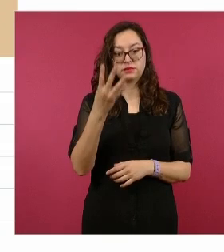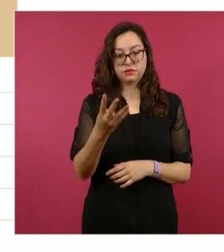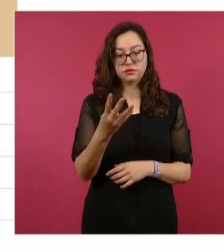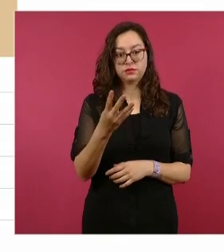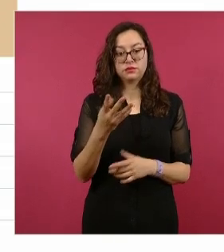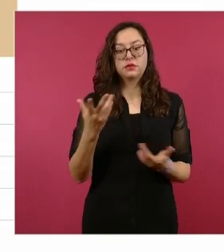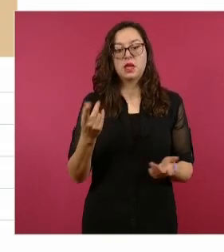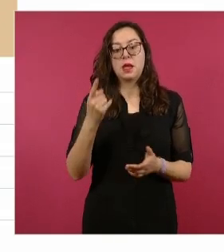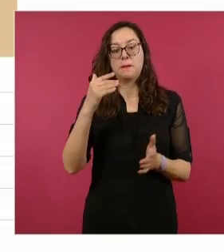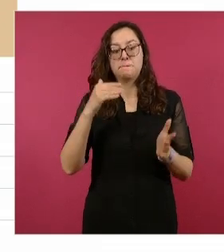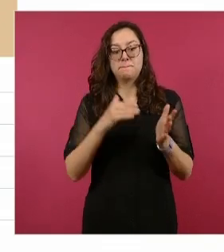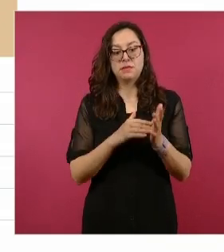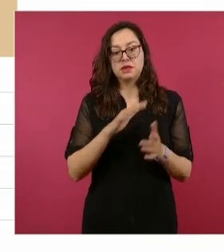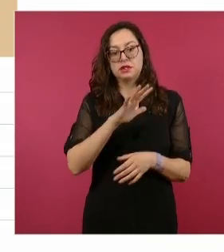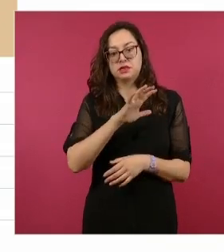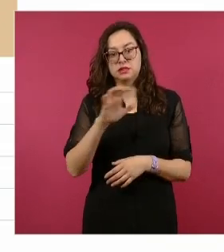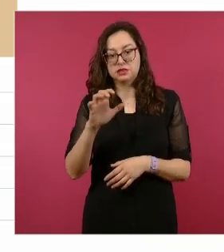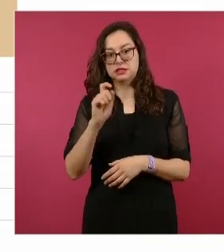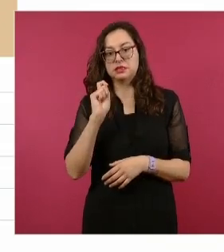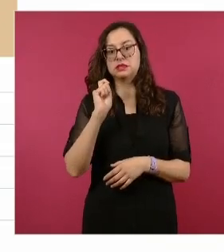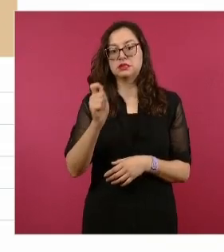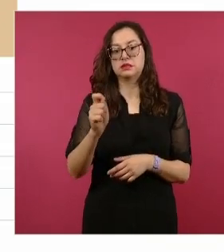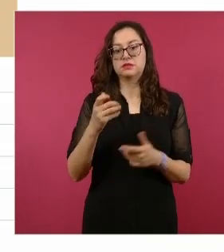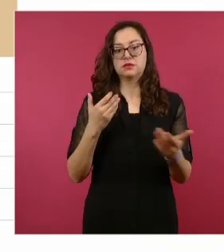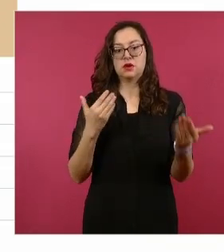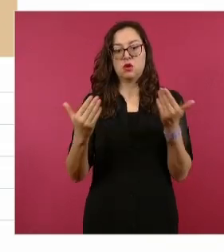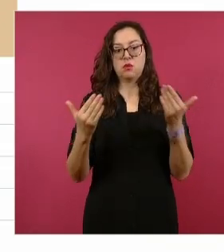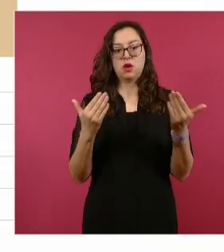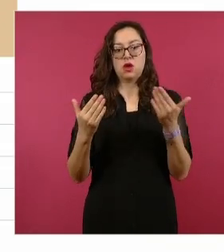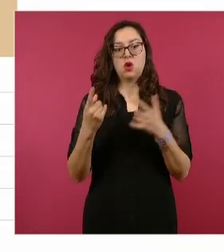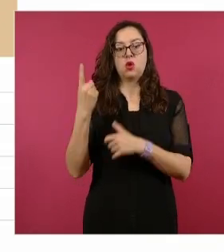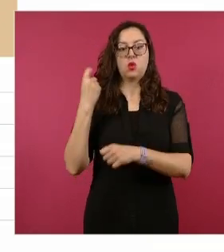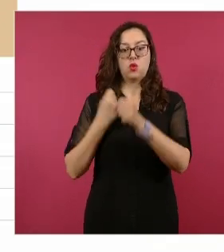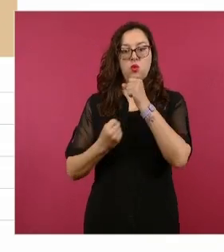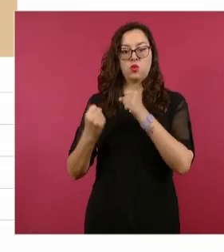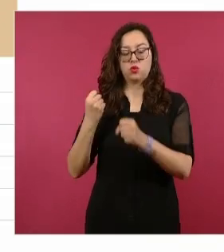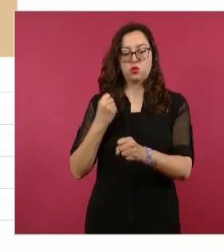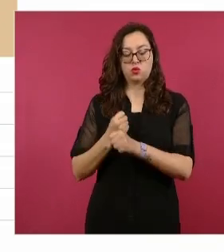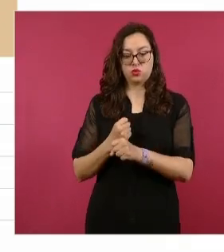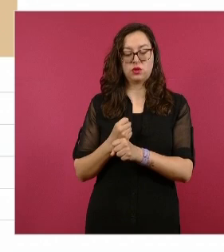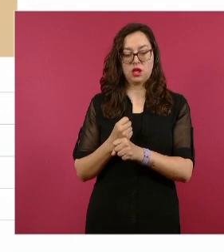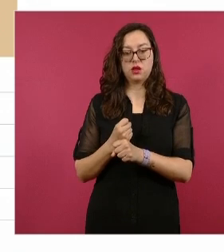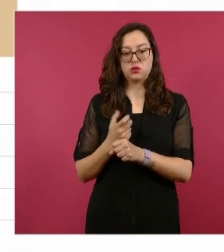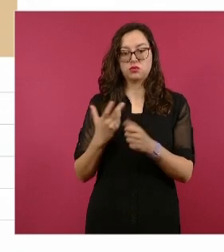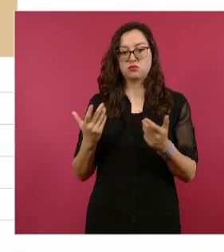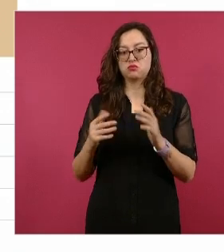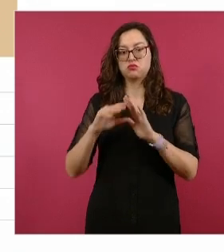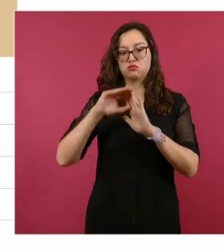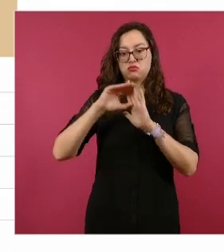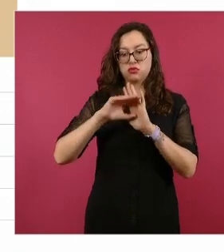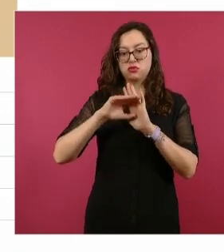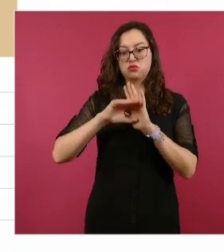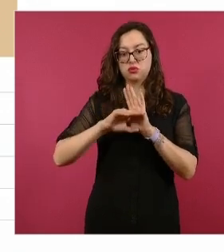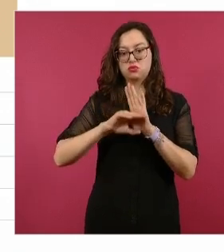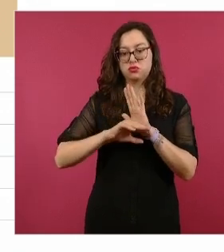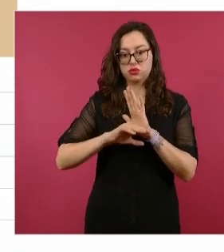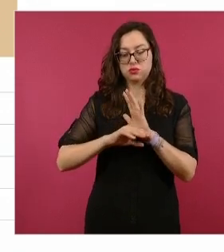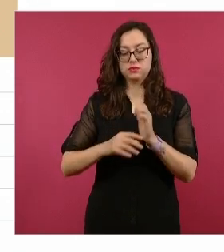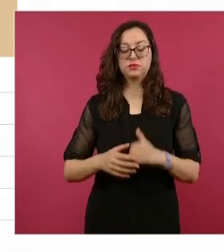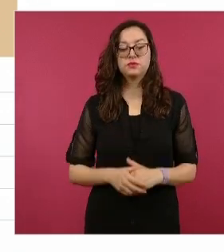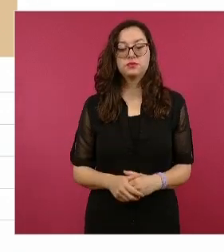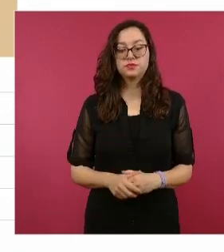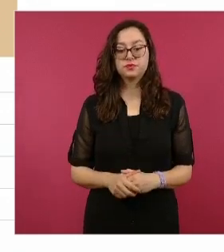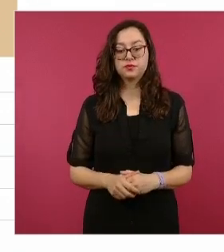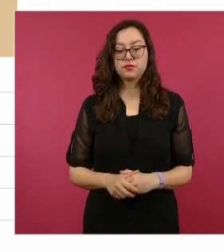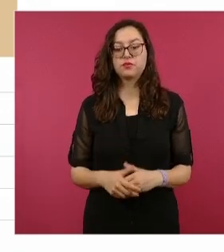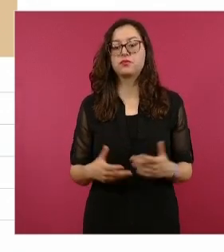eventos, disminuyendo estos en comparación con los 1,504 eventos del primer bimestre del 2023.